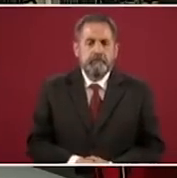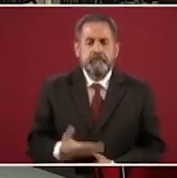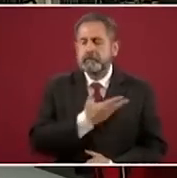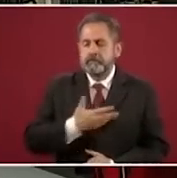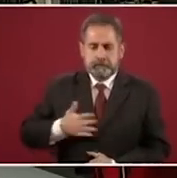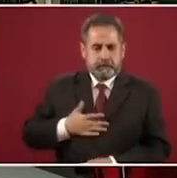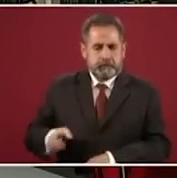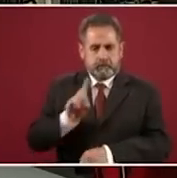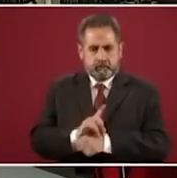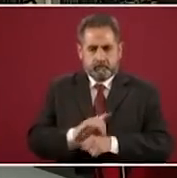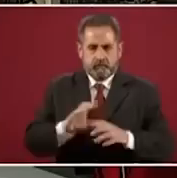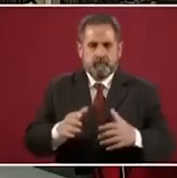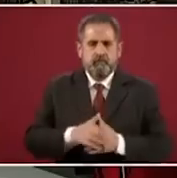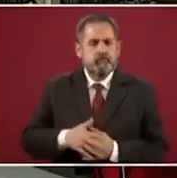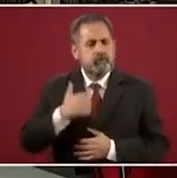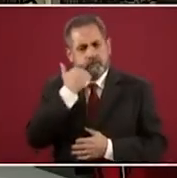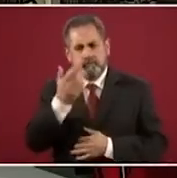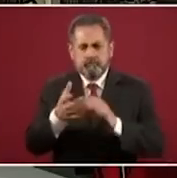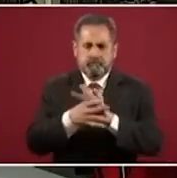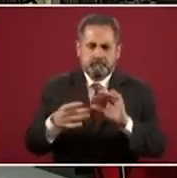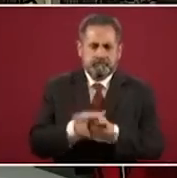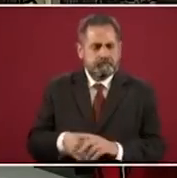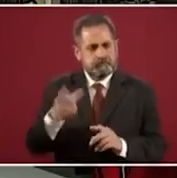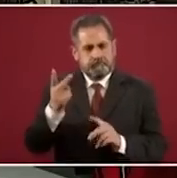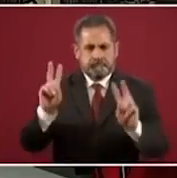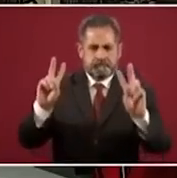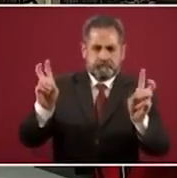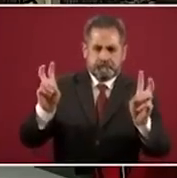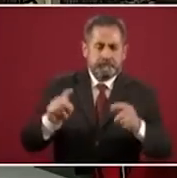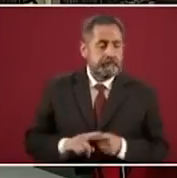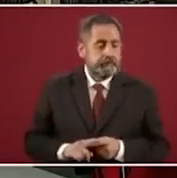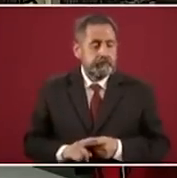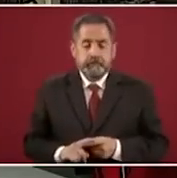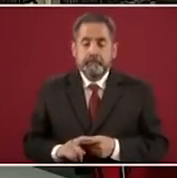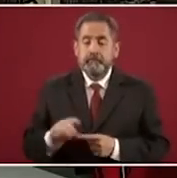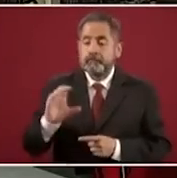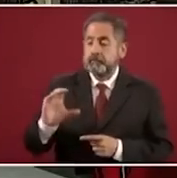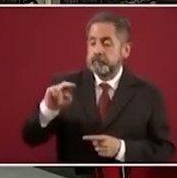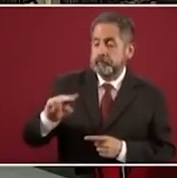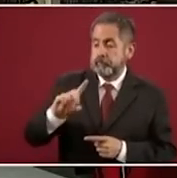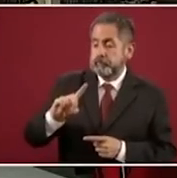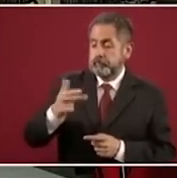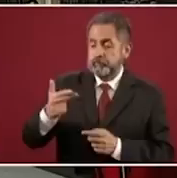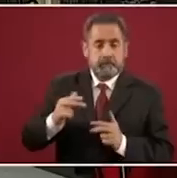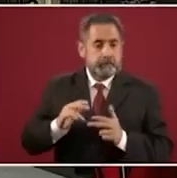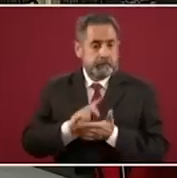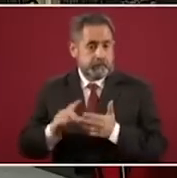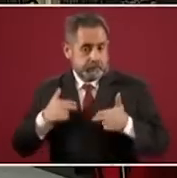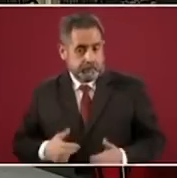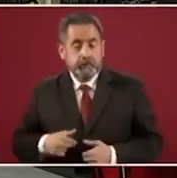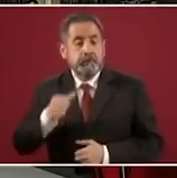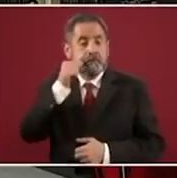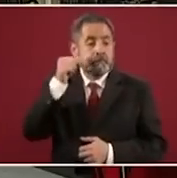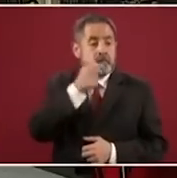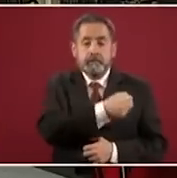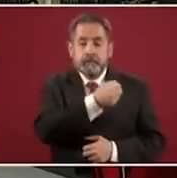Presidente, buenos días. Quisiera tratarle dos temas. Uno sobre la Comisión Nacional de Derechos Humanos. Ayer fue designado, o